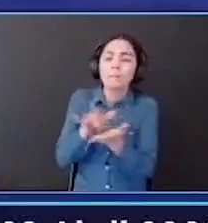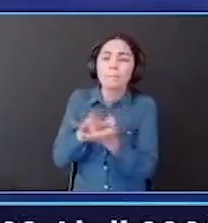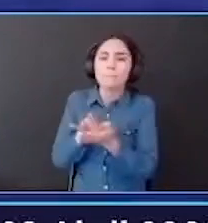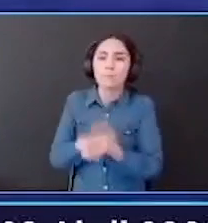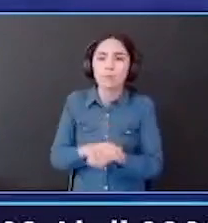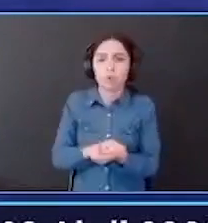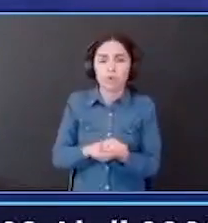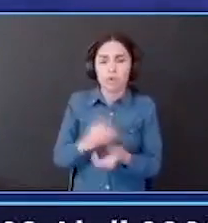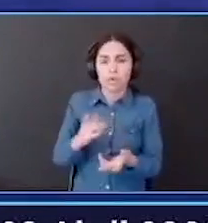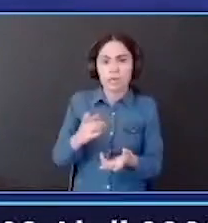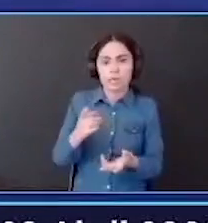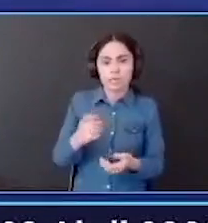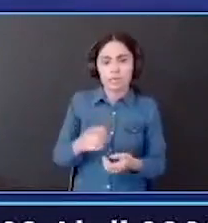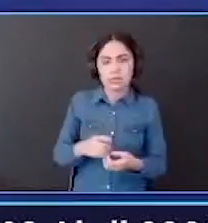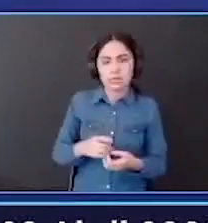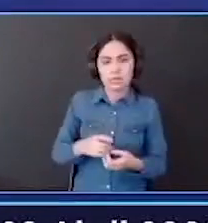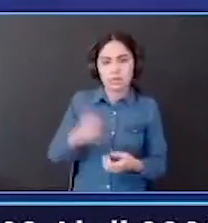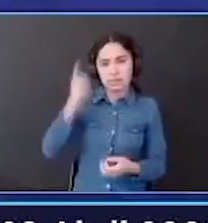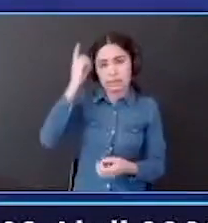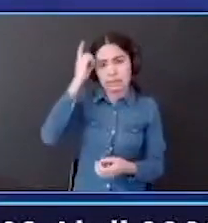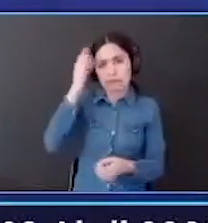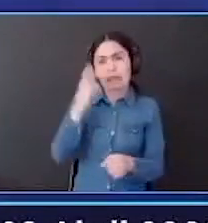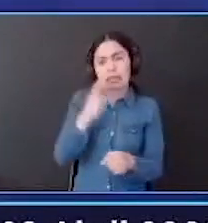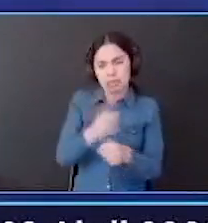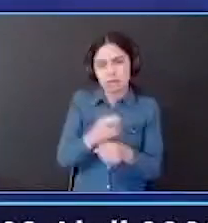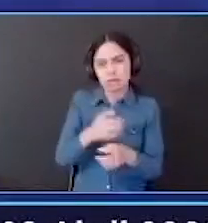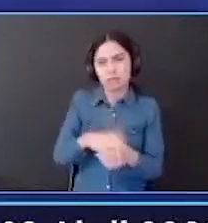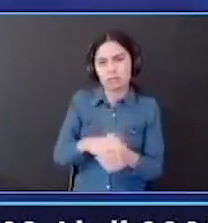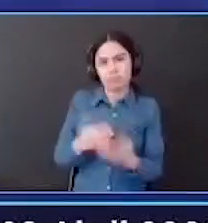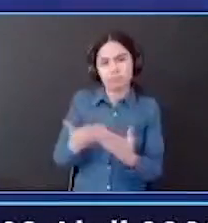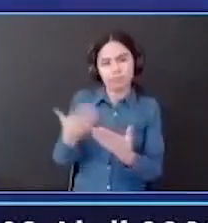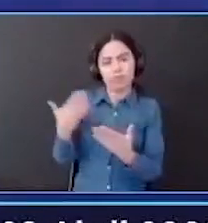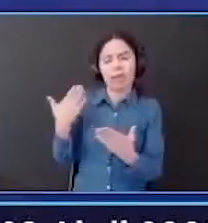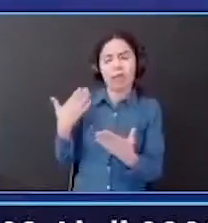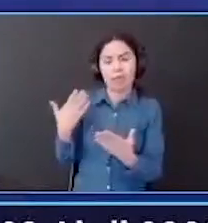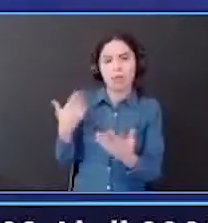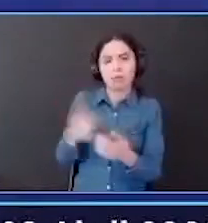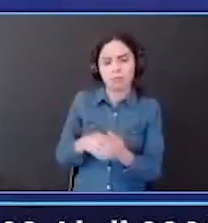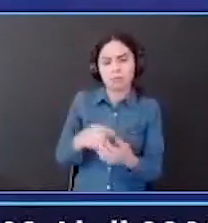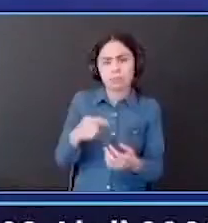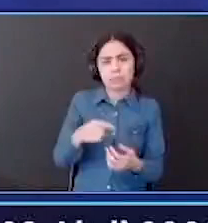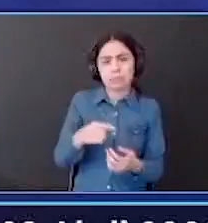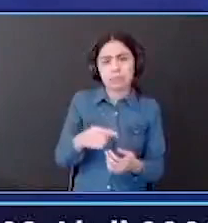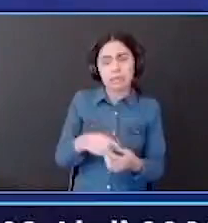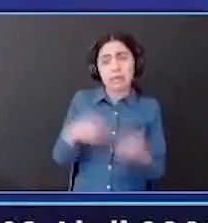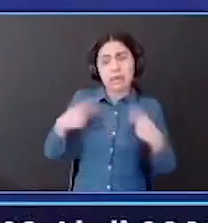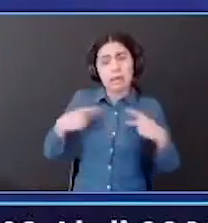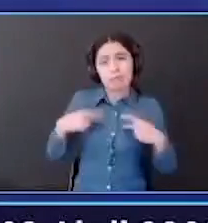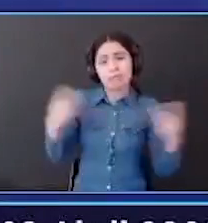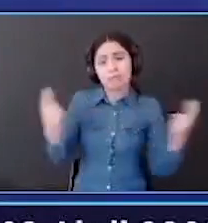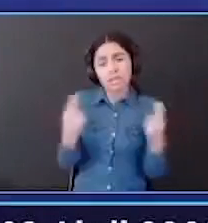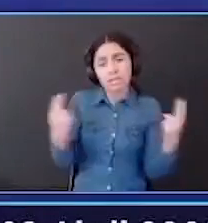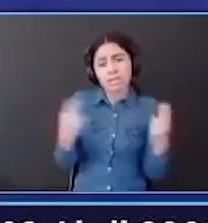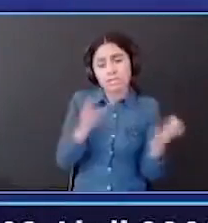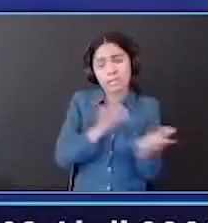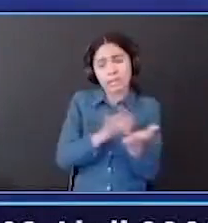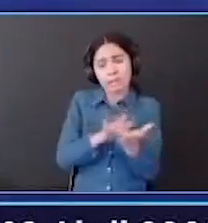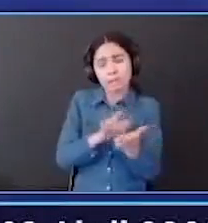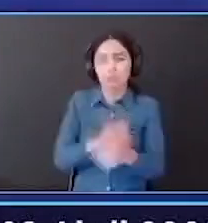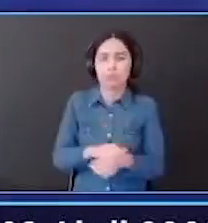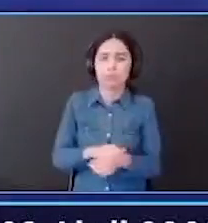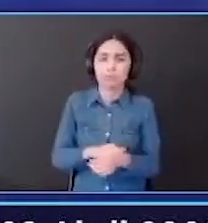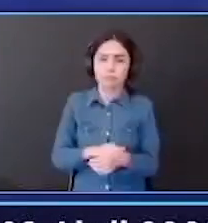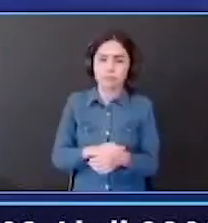esta dirección se venían prestando a quienes nos necesitan. Yo quisiera retomar de lo que